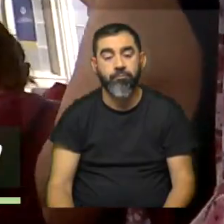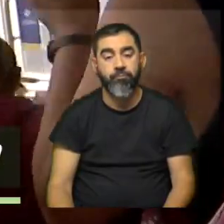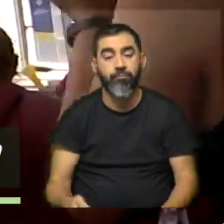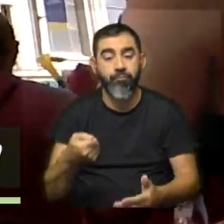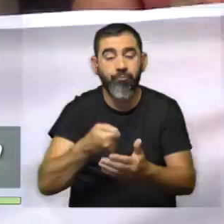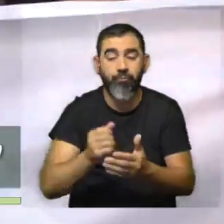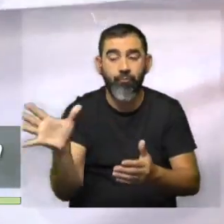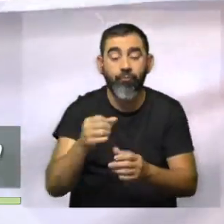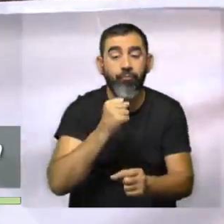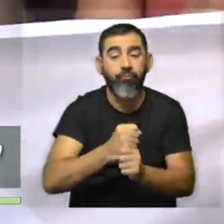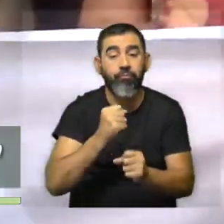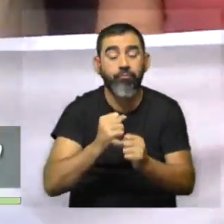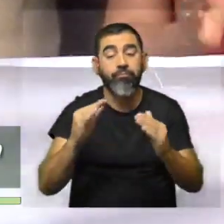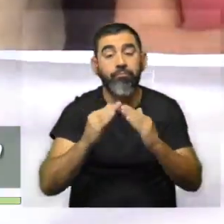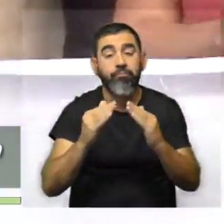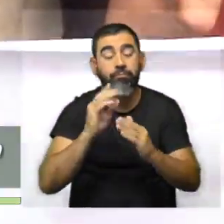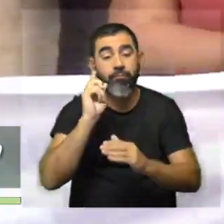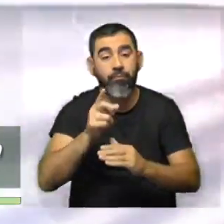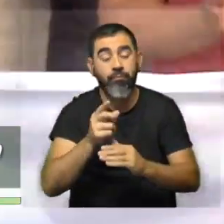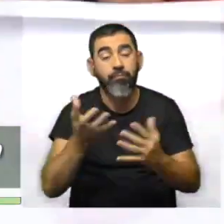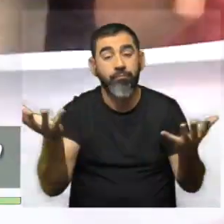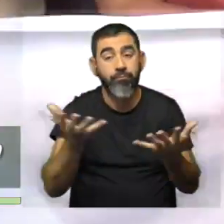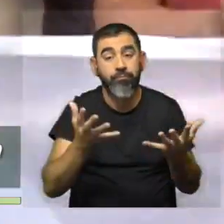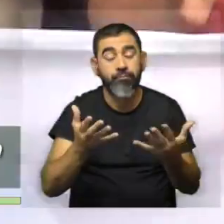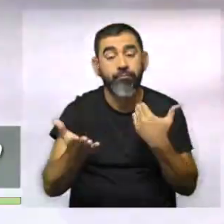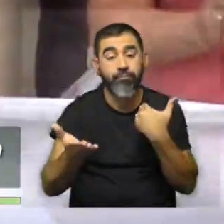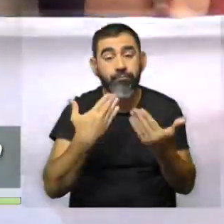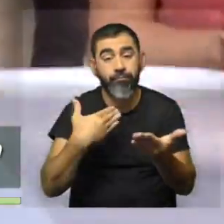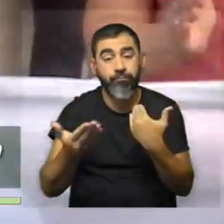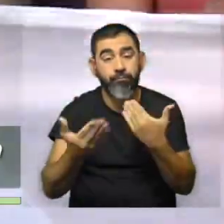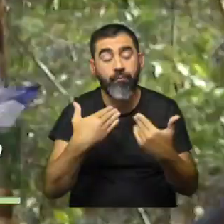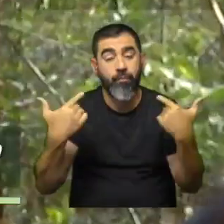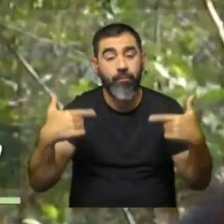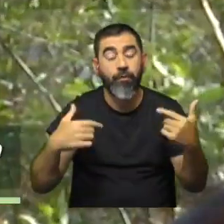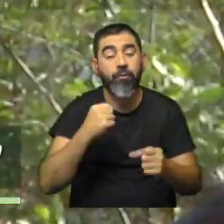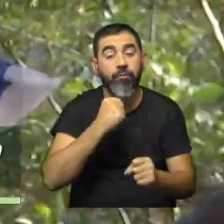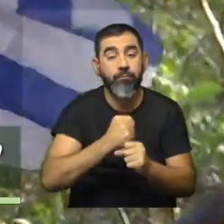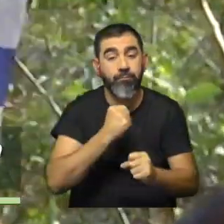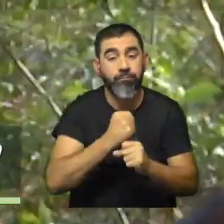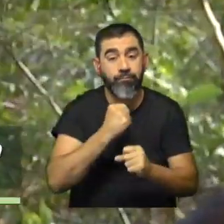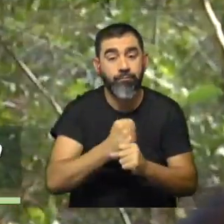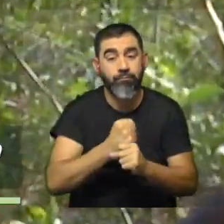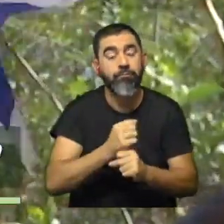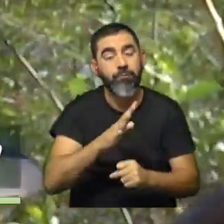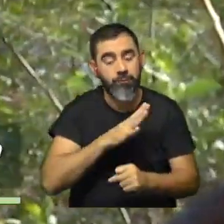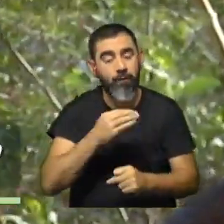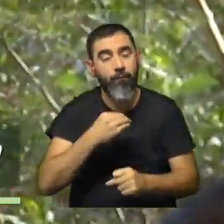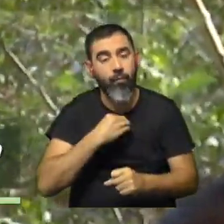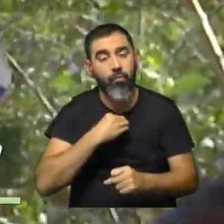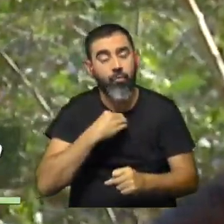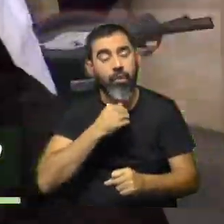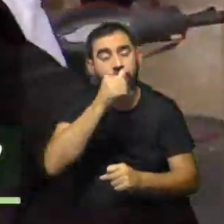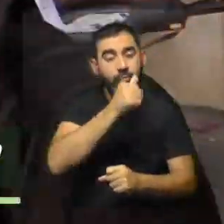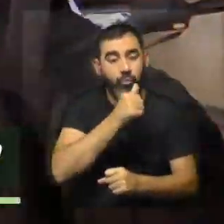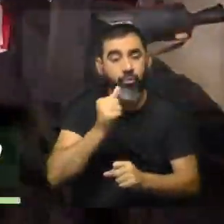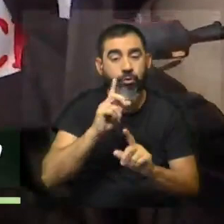todos trabajadores y trabajadoras de Casa de Galicia. En este momento estamos en conversaciones con el Ministerio de Trabajo, que ha tenido la voluntad de intentar solucionar esto,